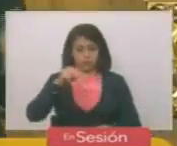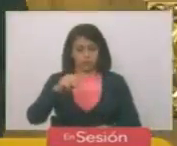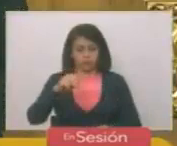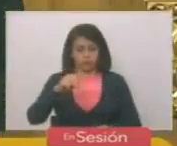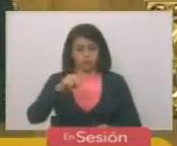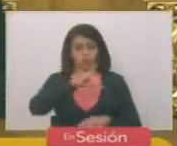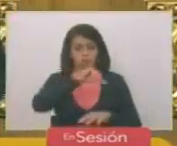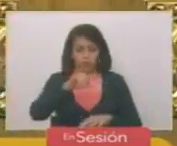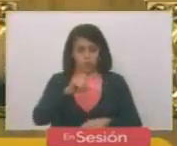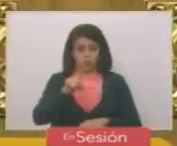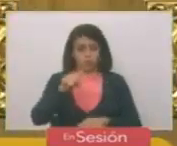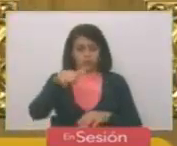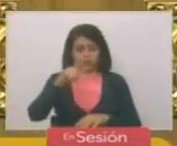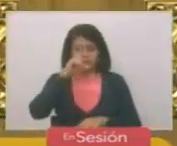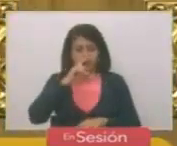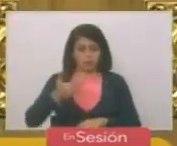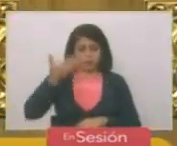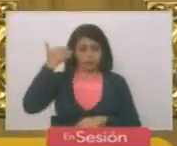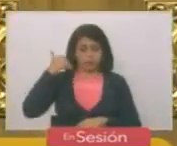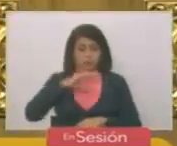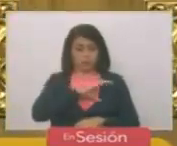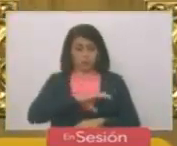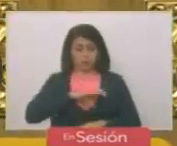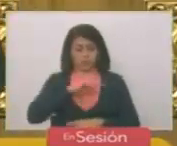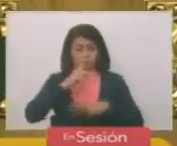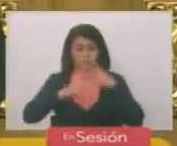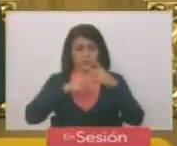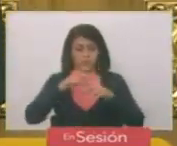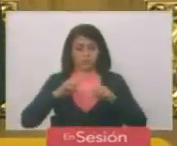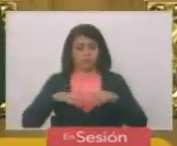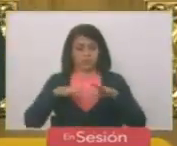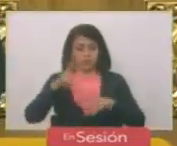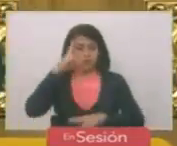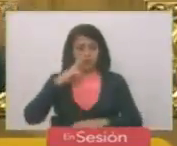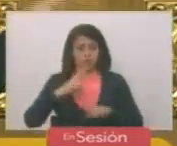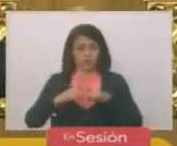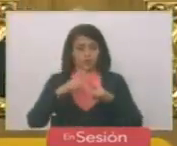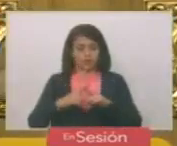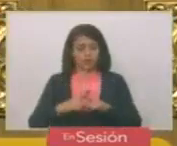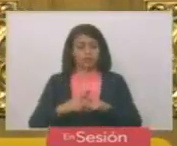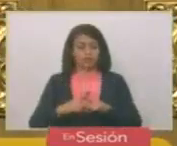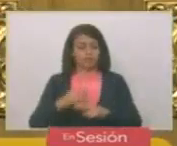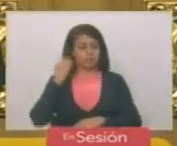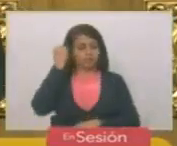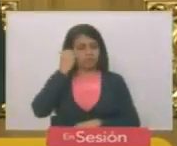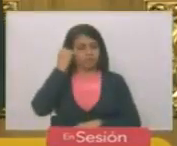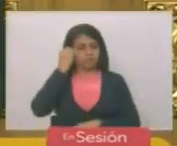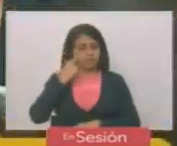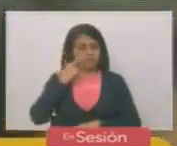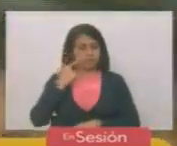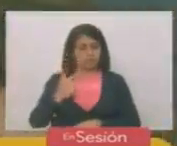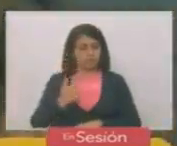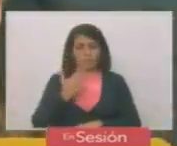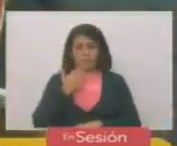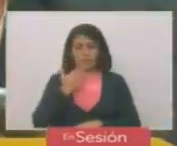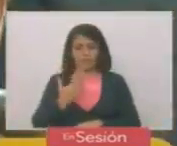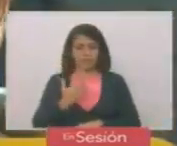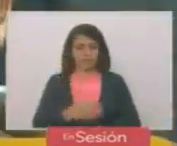el 4 de julio de este año, la sesión pasada, la Comisión de Política Exterior tuvo el honor de considerar la